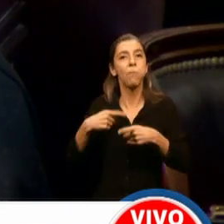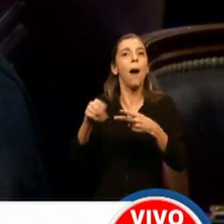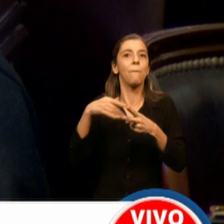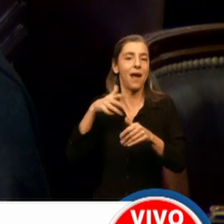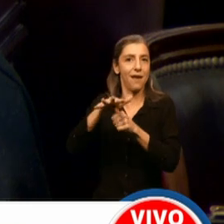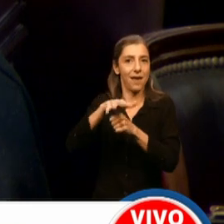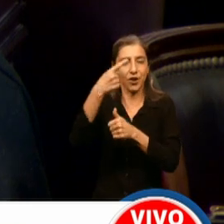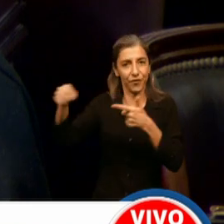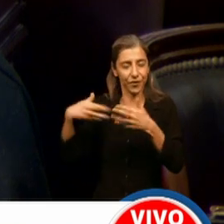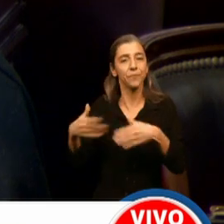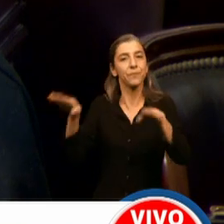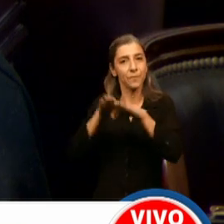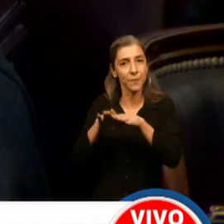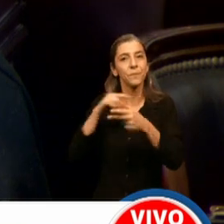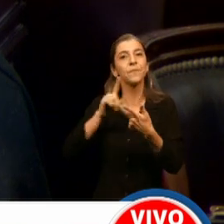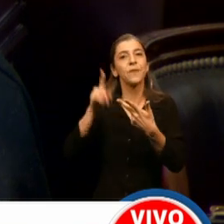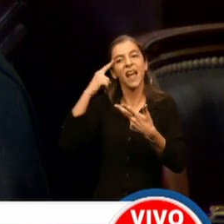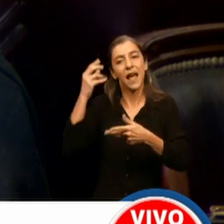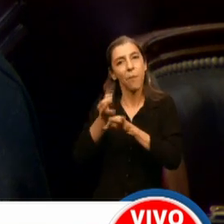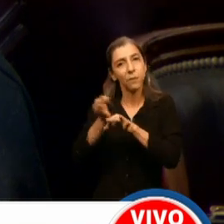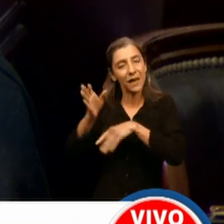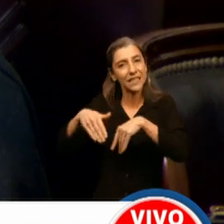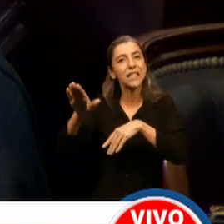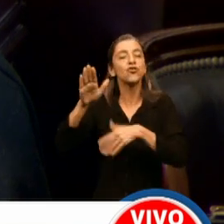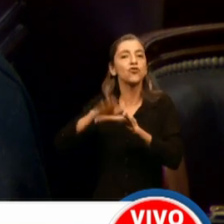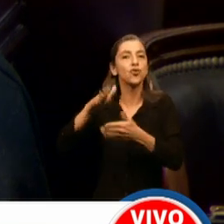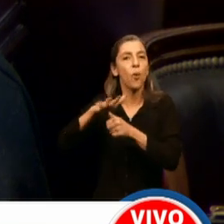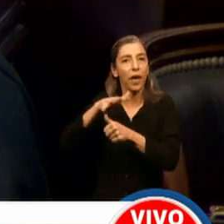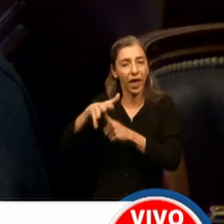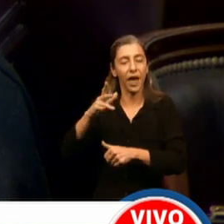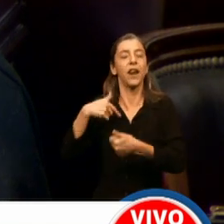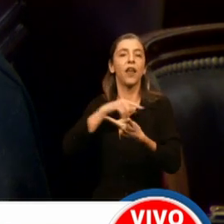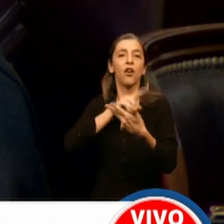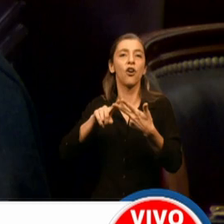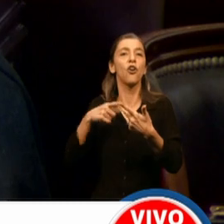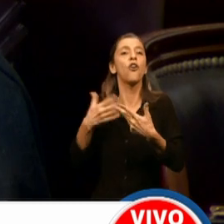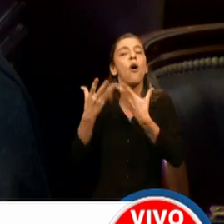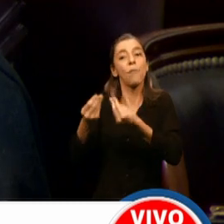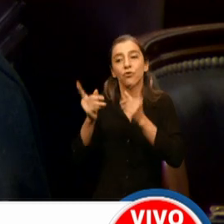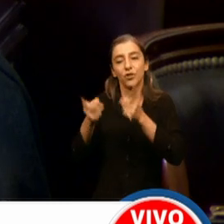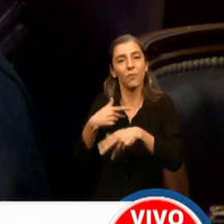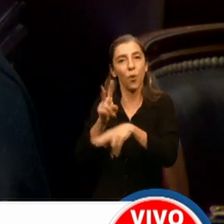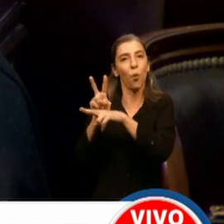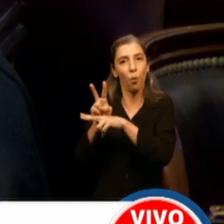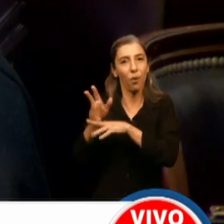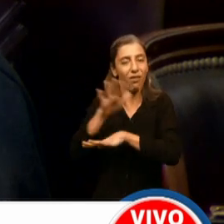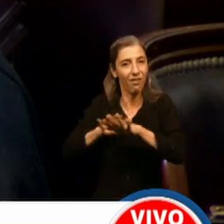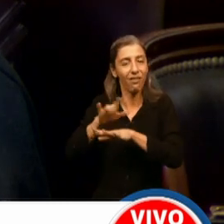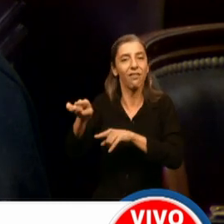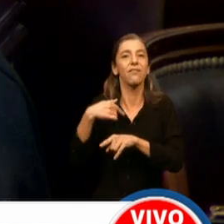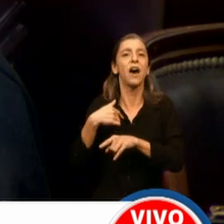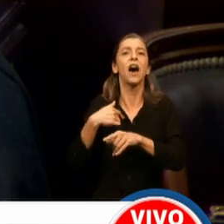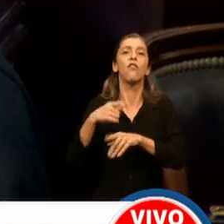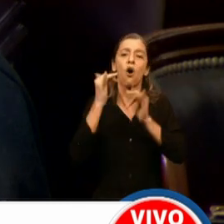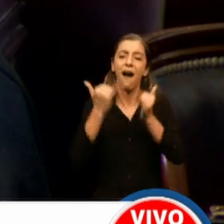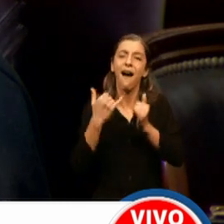capacitaciones en género y comunicación acciones de apoyo a la distribución de las tareas de cuidado disposición de salas de lactancia